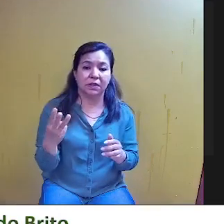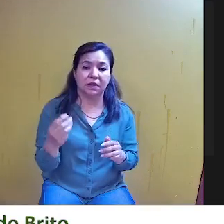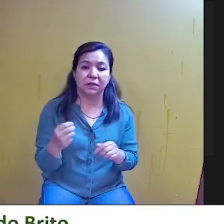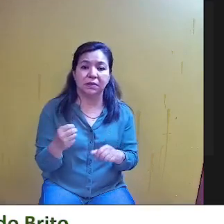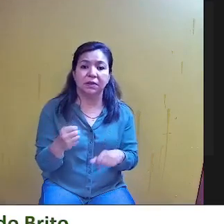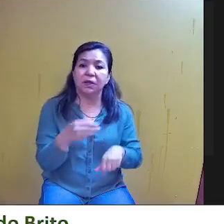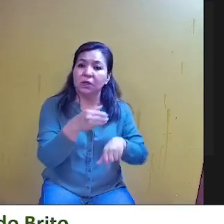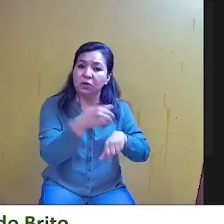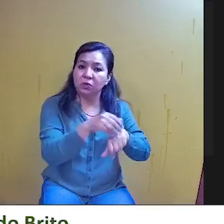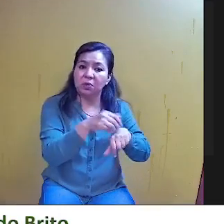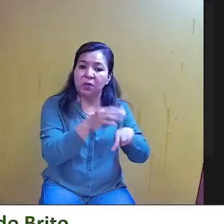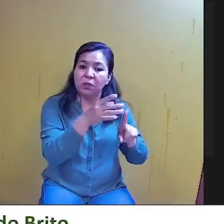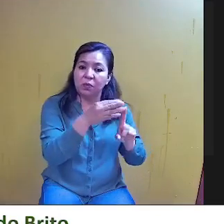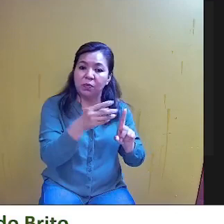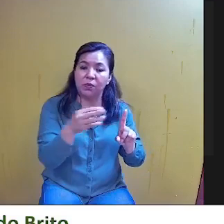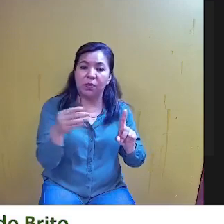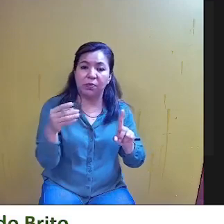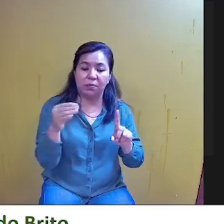TE/GEC/080,